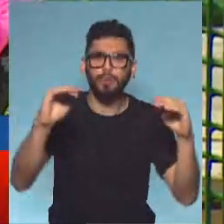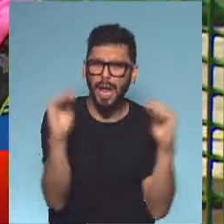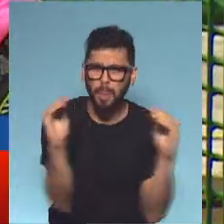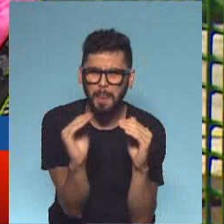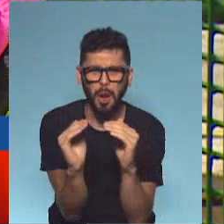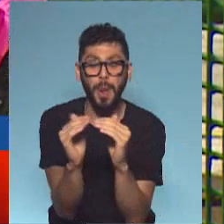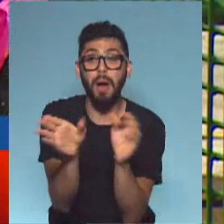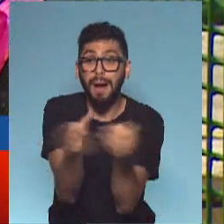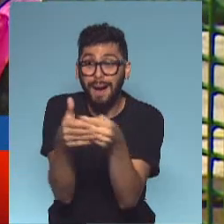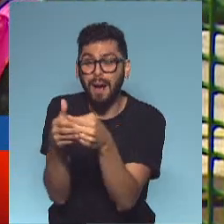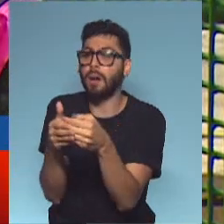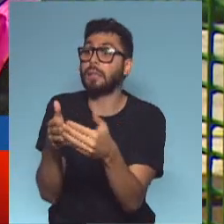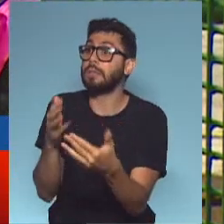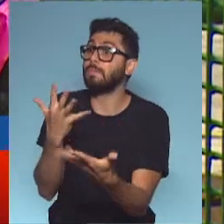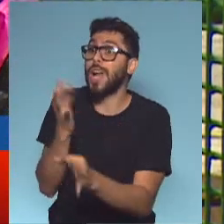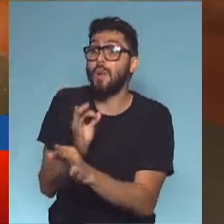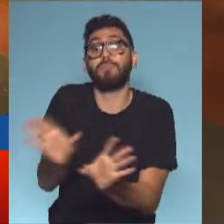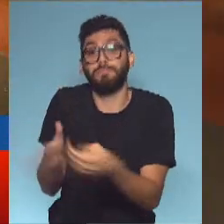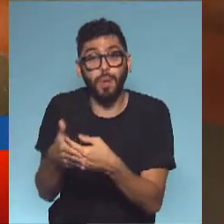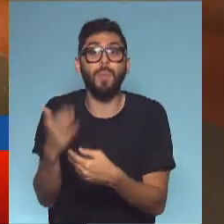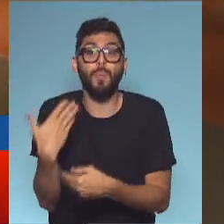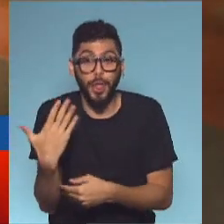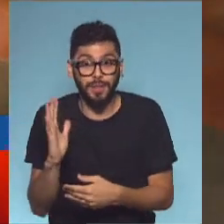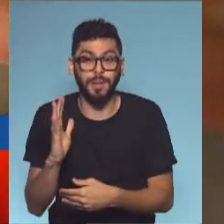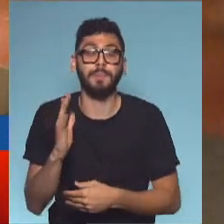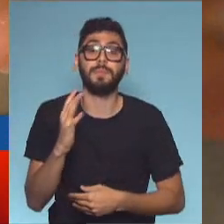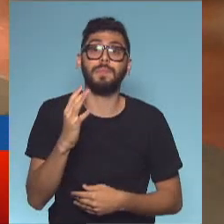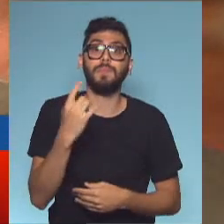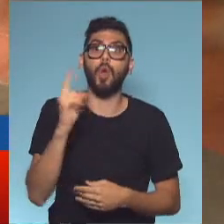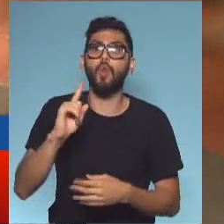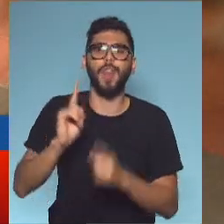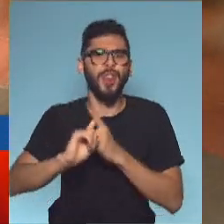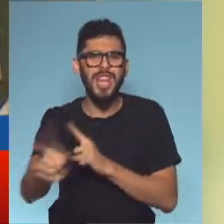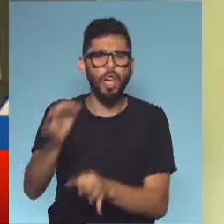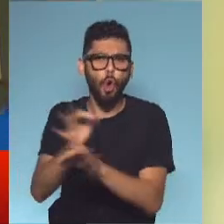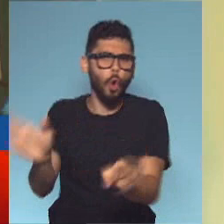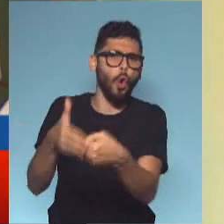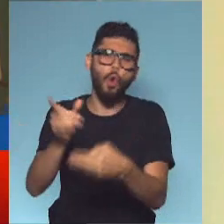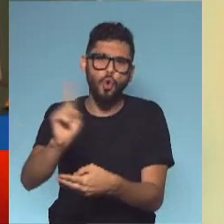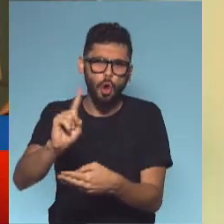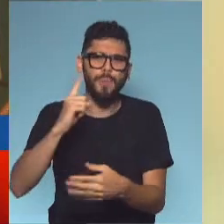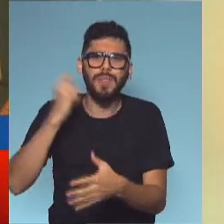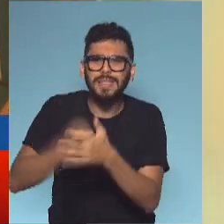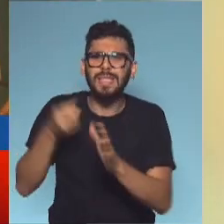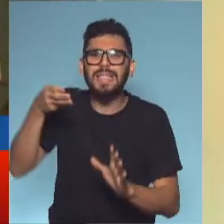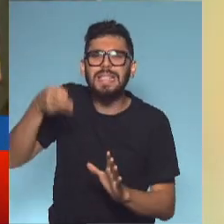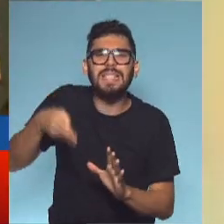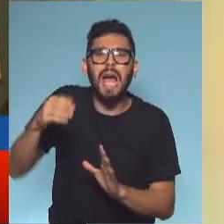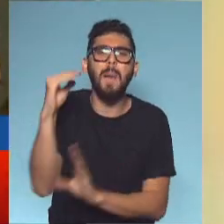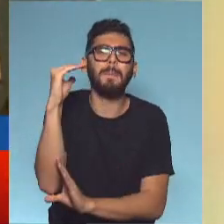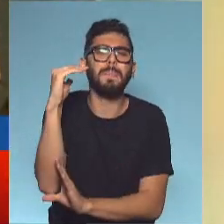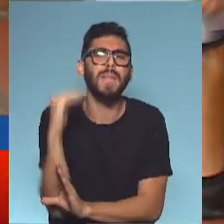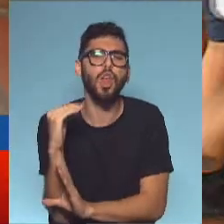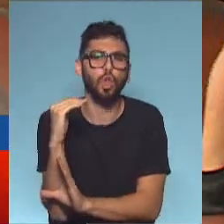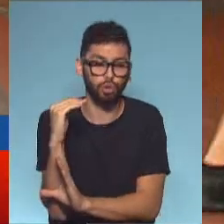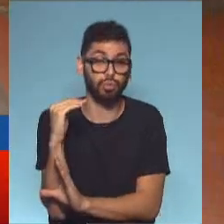unidad geográfica a afectar la presencialidad. Pero no es cerrar las escuelas, sino es disminuir la presencialidad un poco más